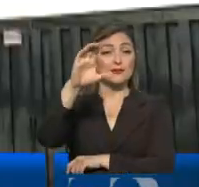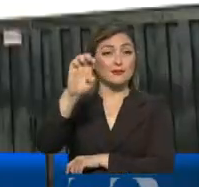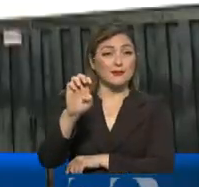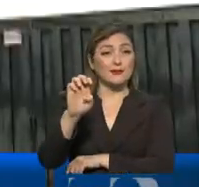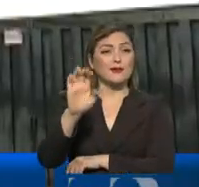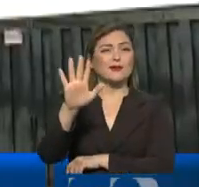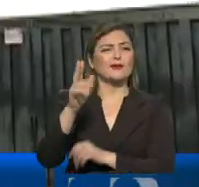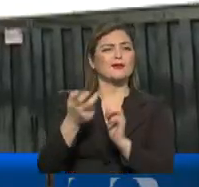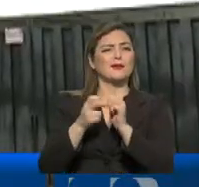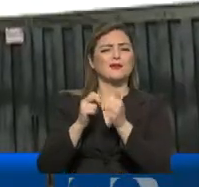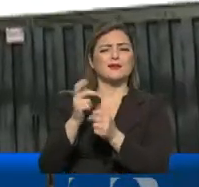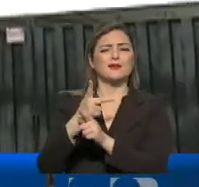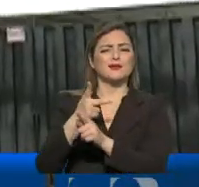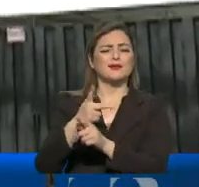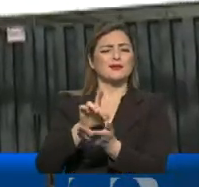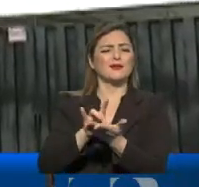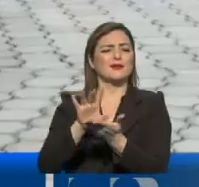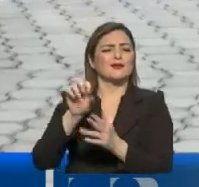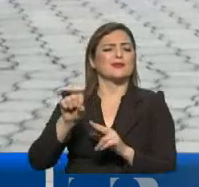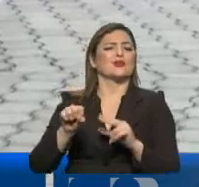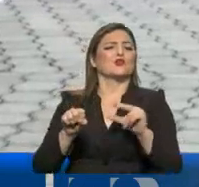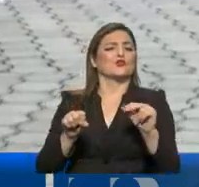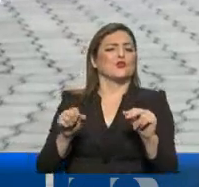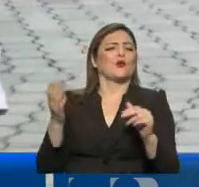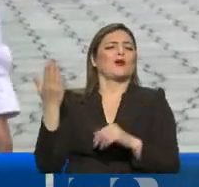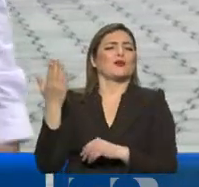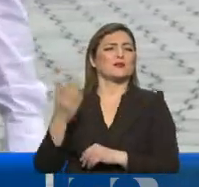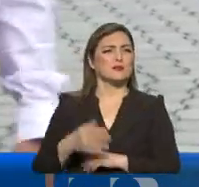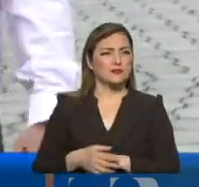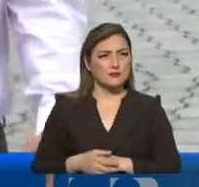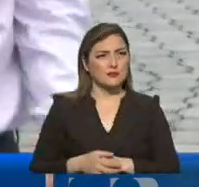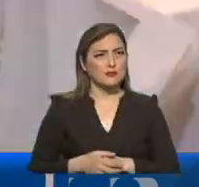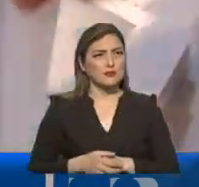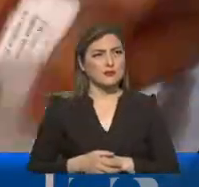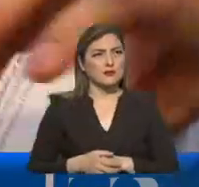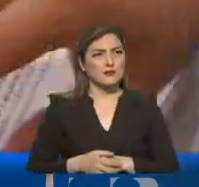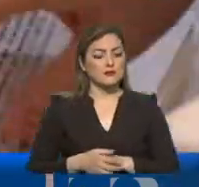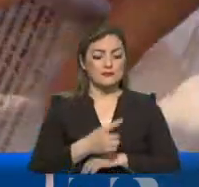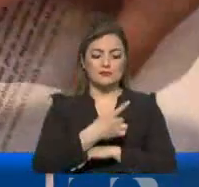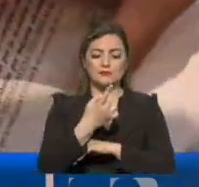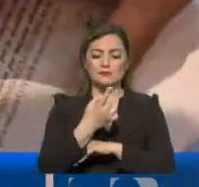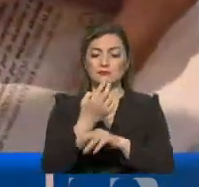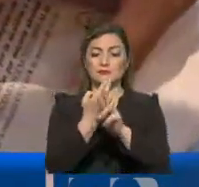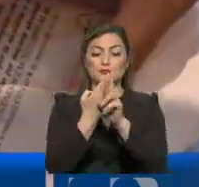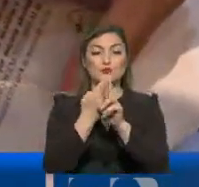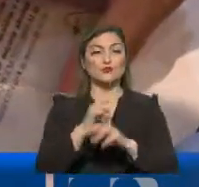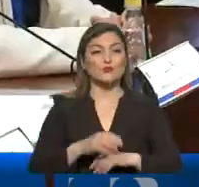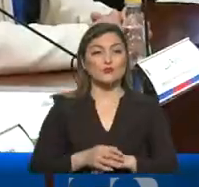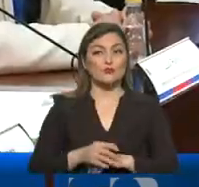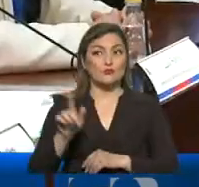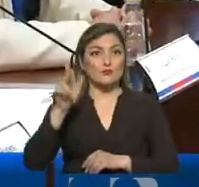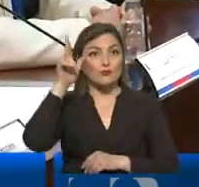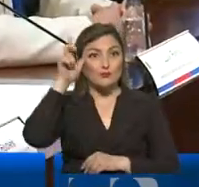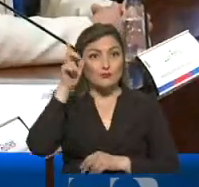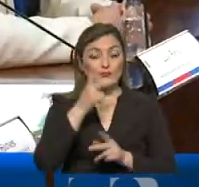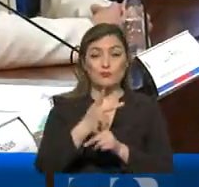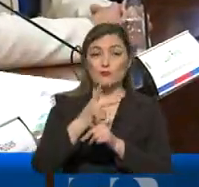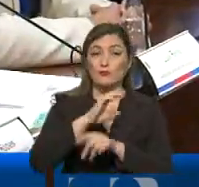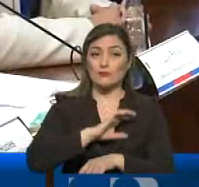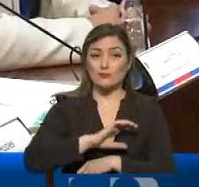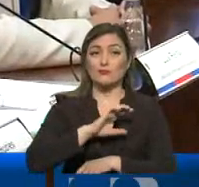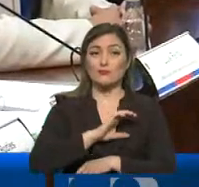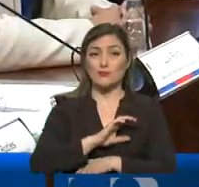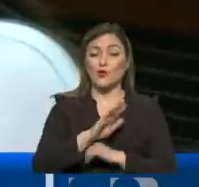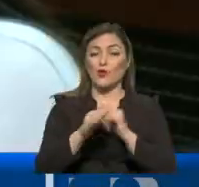su caso y con ello saber si seguirá o no en el cargo. Será cuestión de días. Yunda cree que en el Consejo Metropolitano